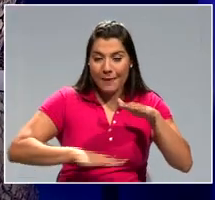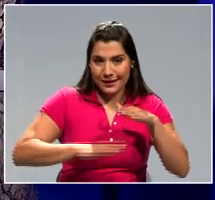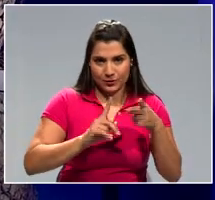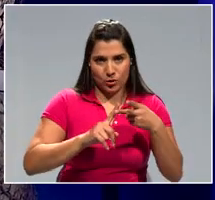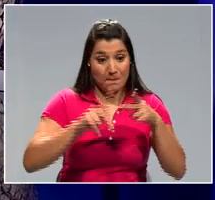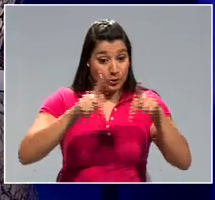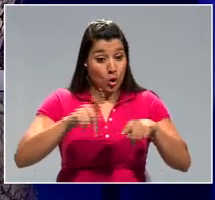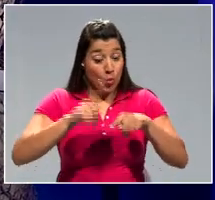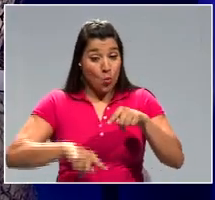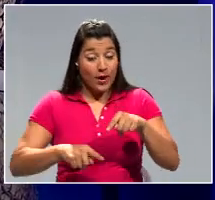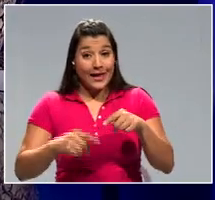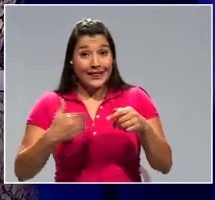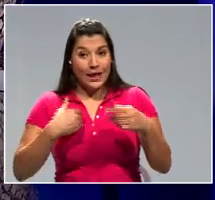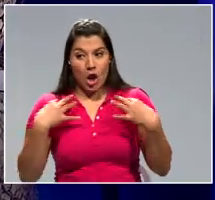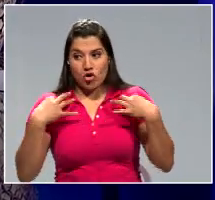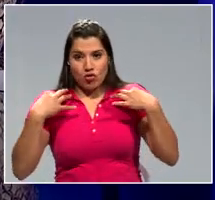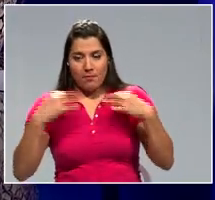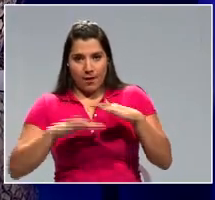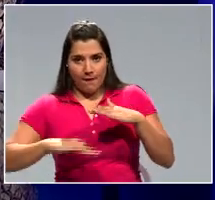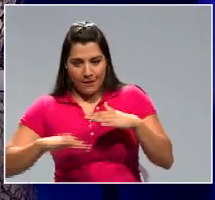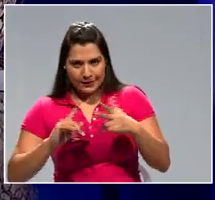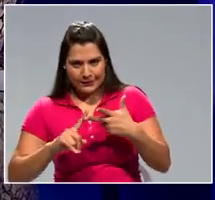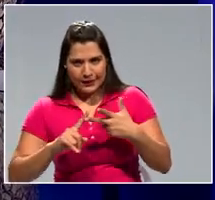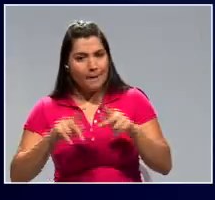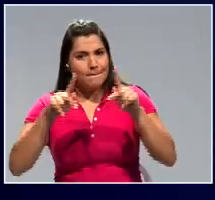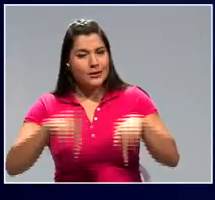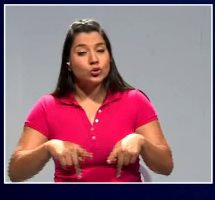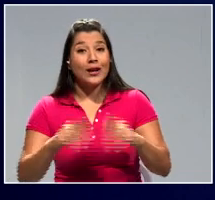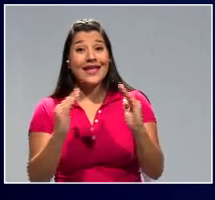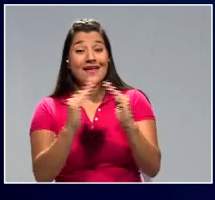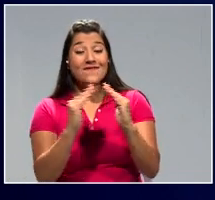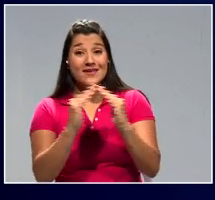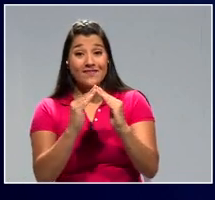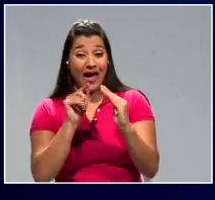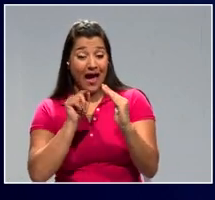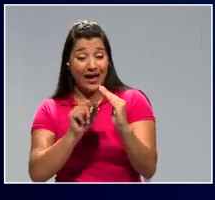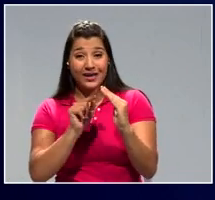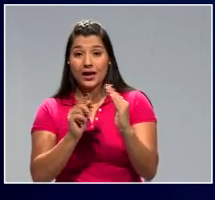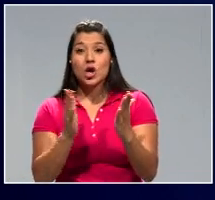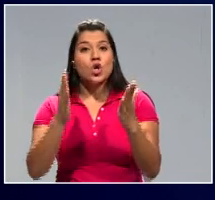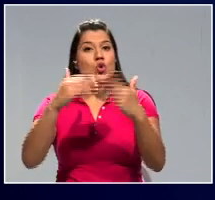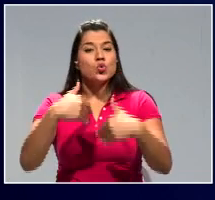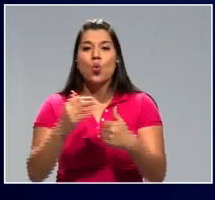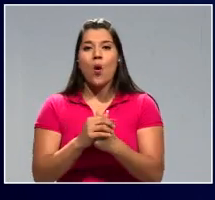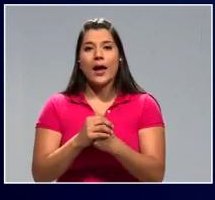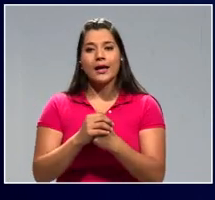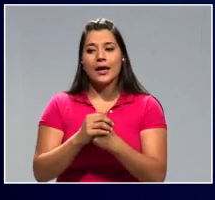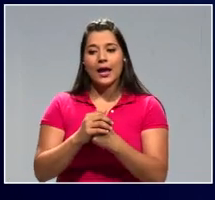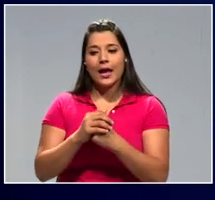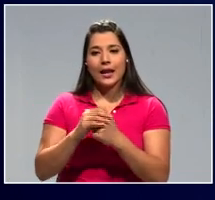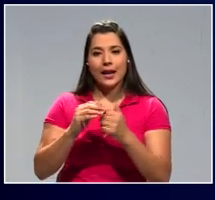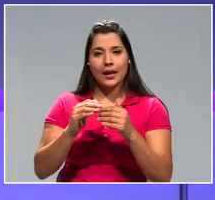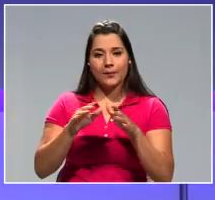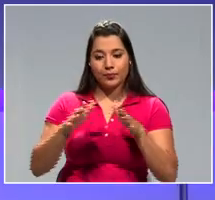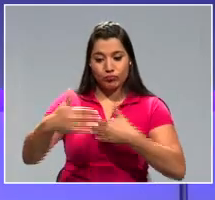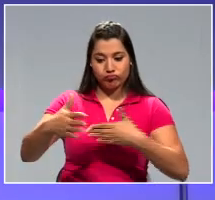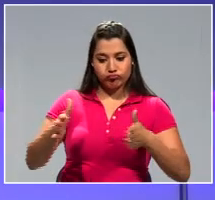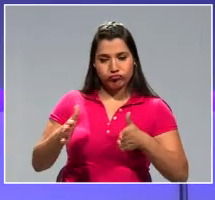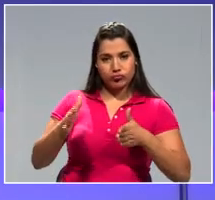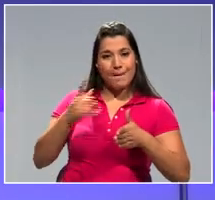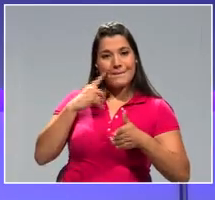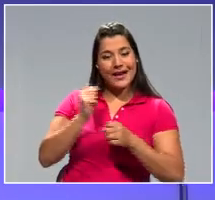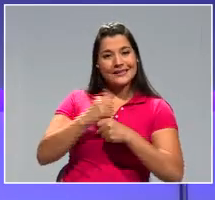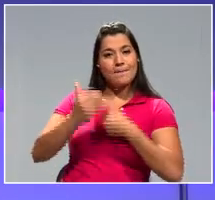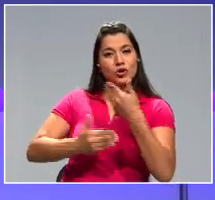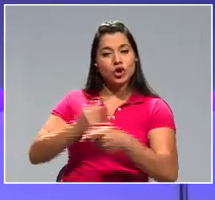con lo mínimo, que gente que vive en casas en donde no hay red cloacal. Exacto, que viven en